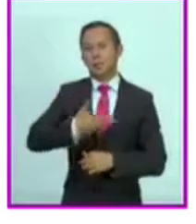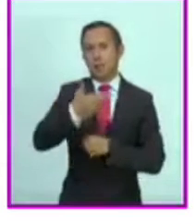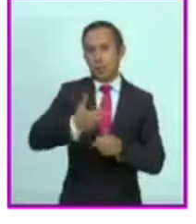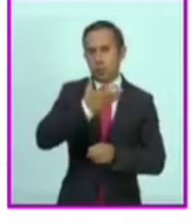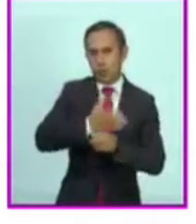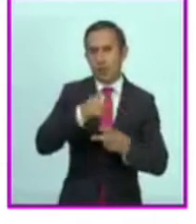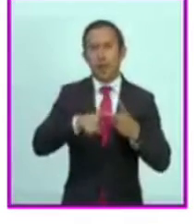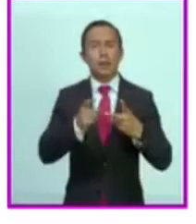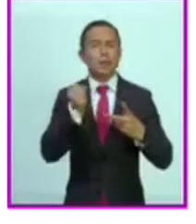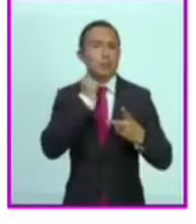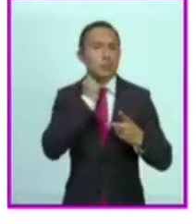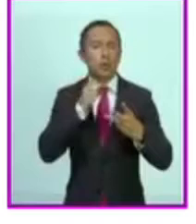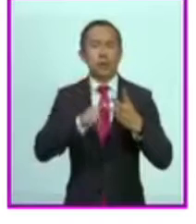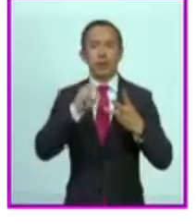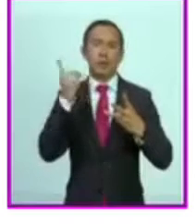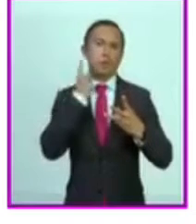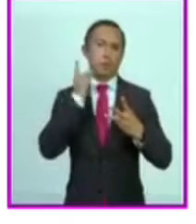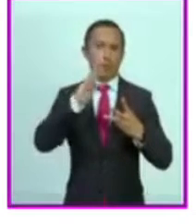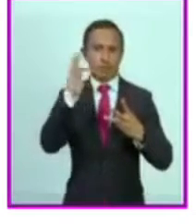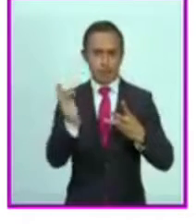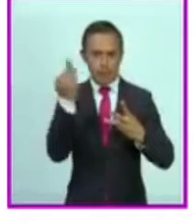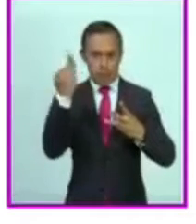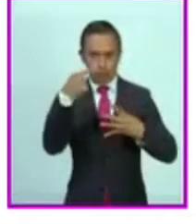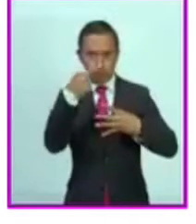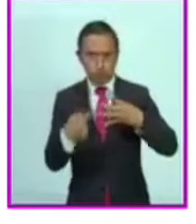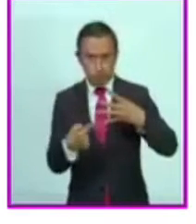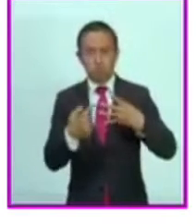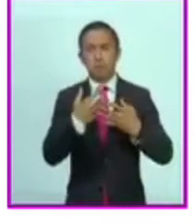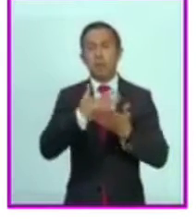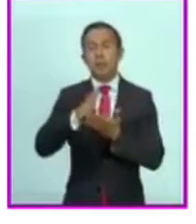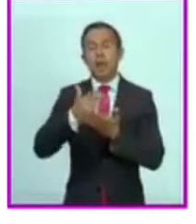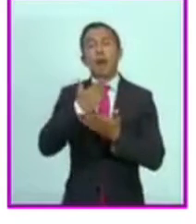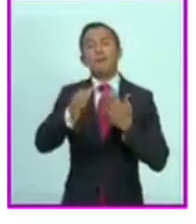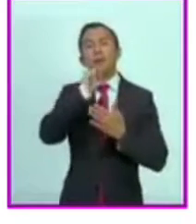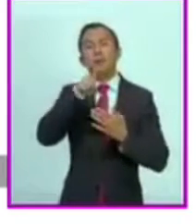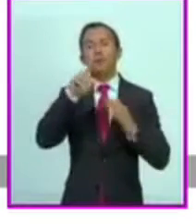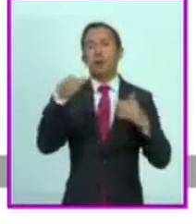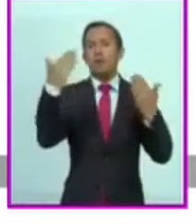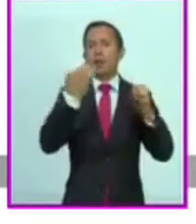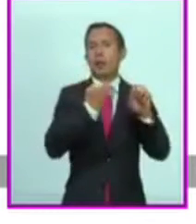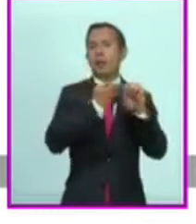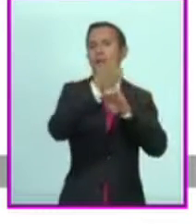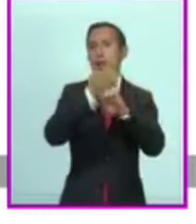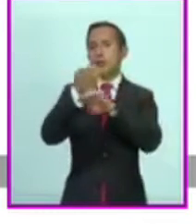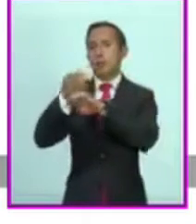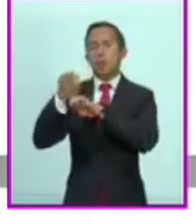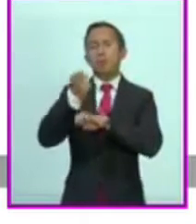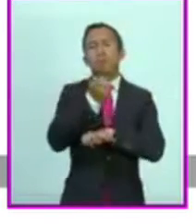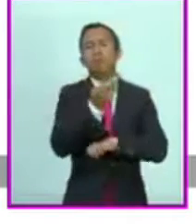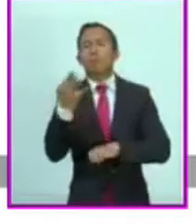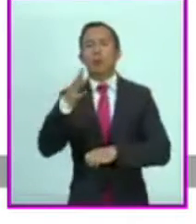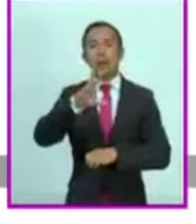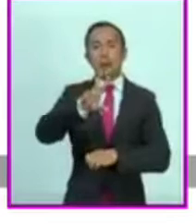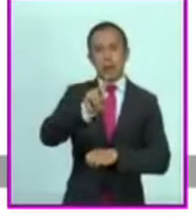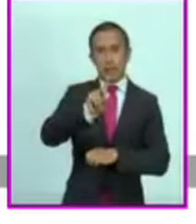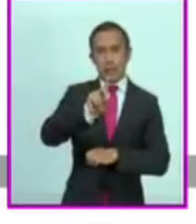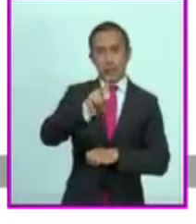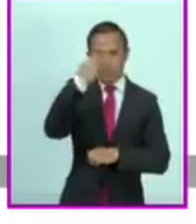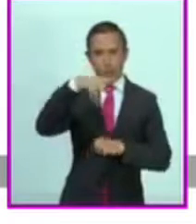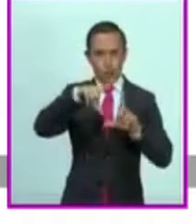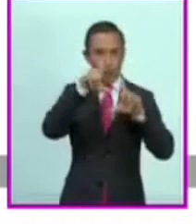federales así como de los diferentes cargos de elecciones locales que se llegaban a cabo en 30 de las 32 entidades